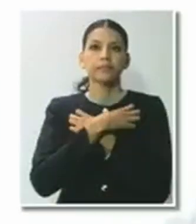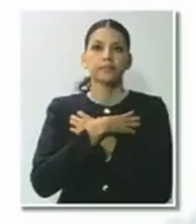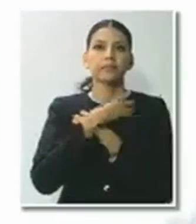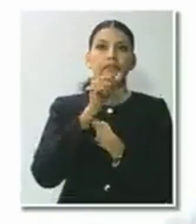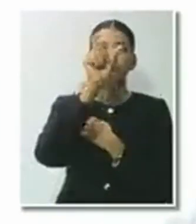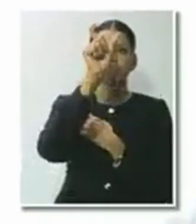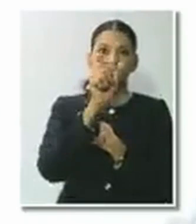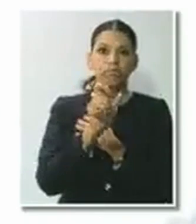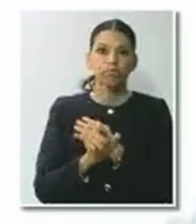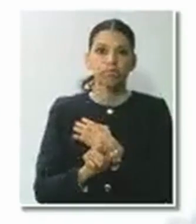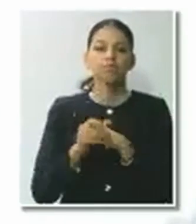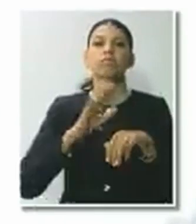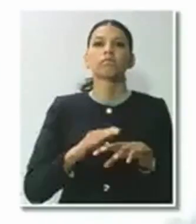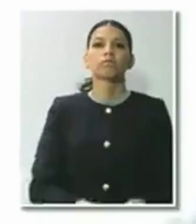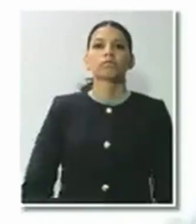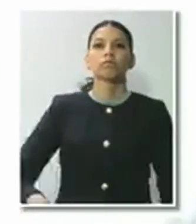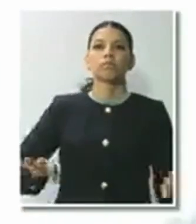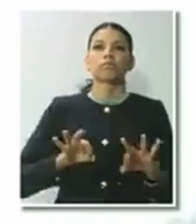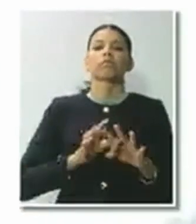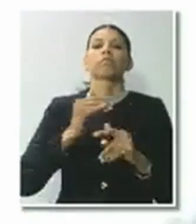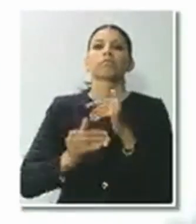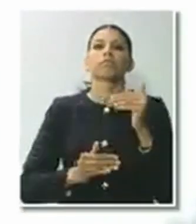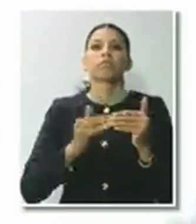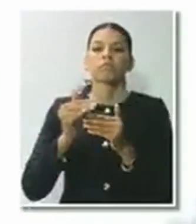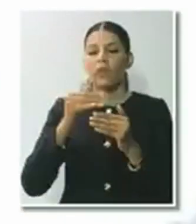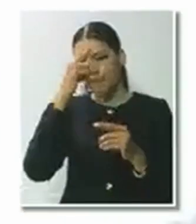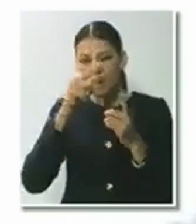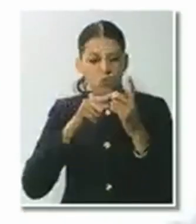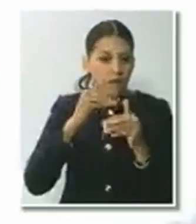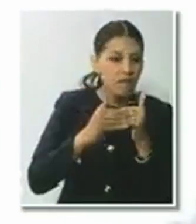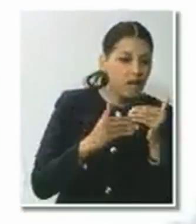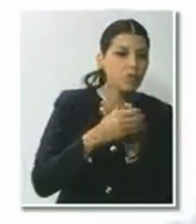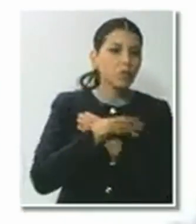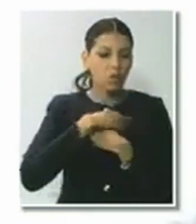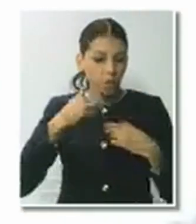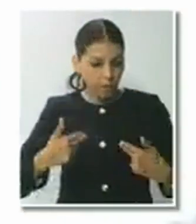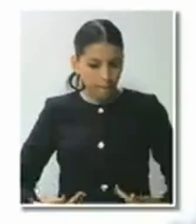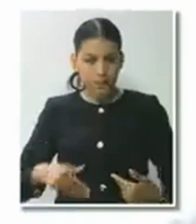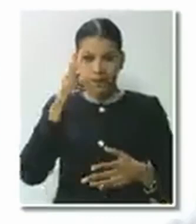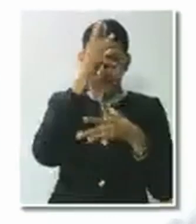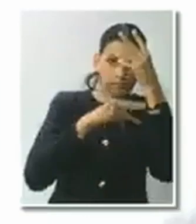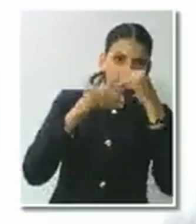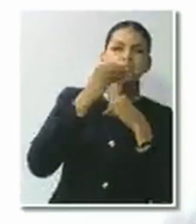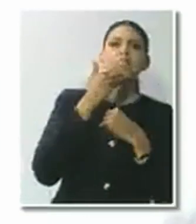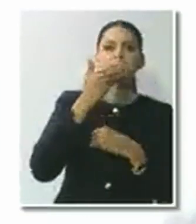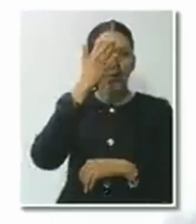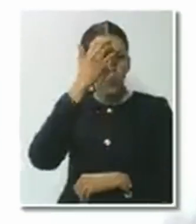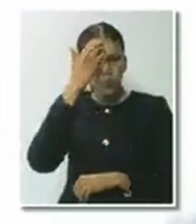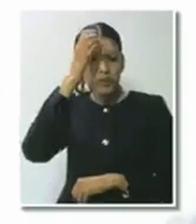la columna vertebral de una transformación social y humanista basada en el aprendizaje y en el